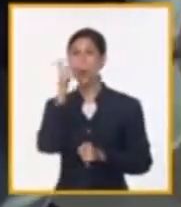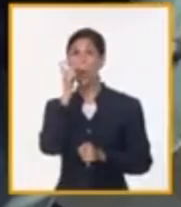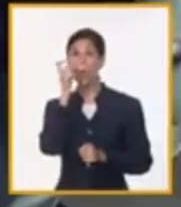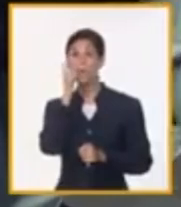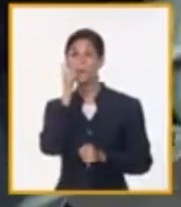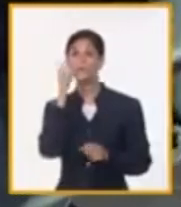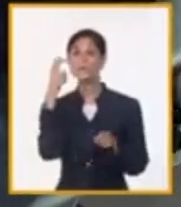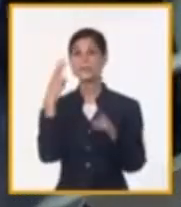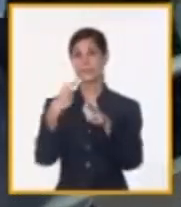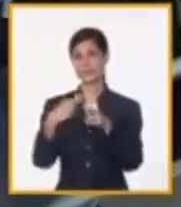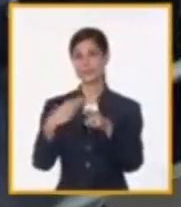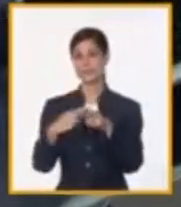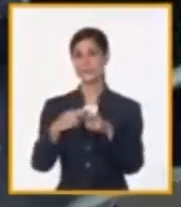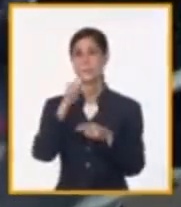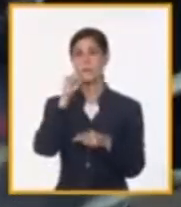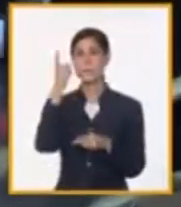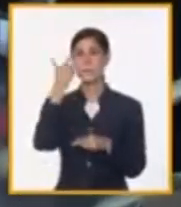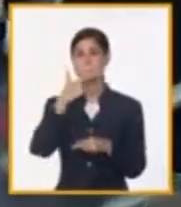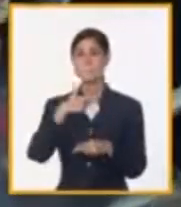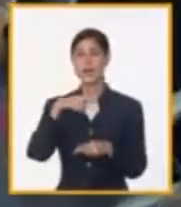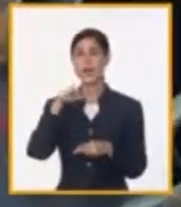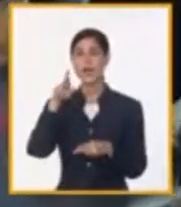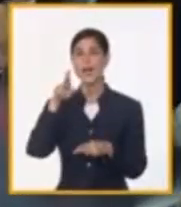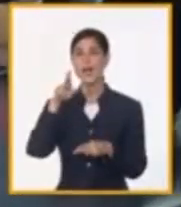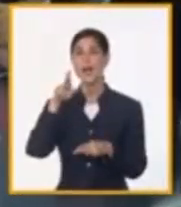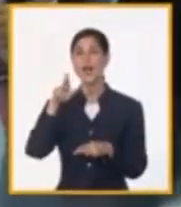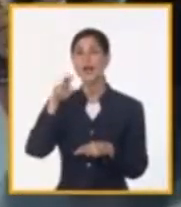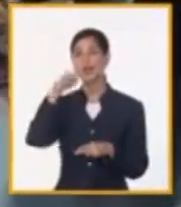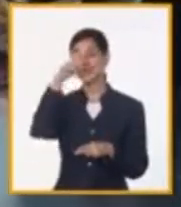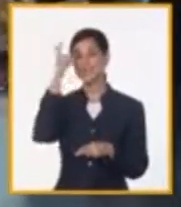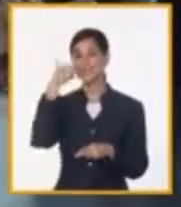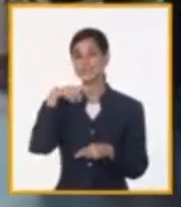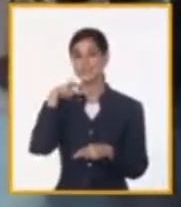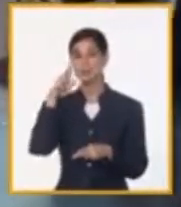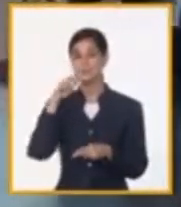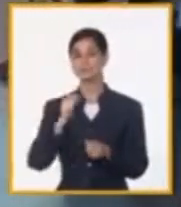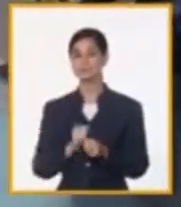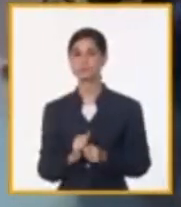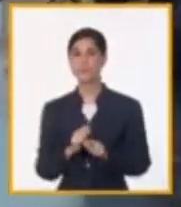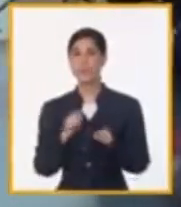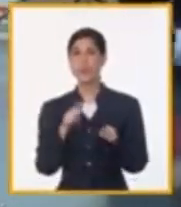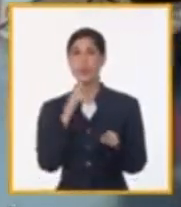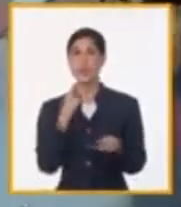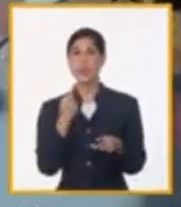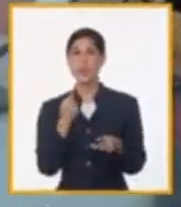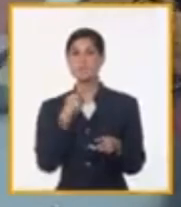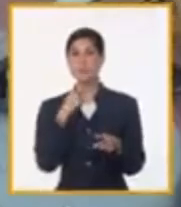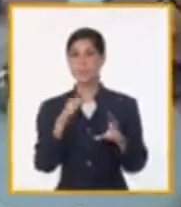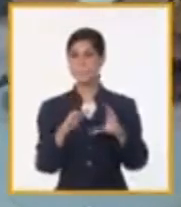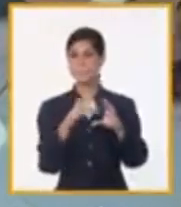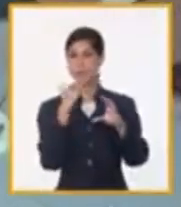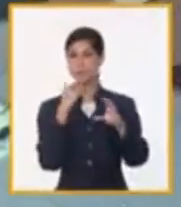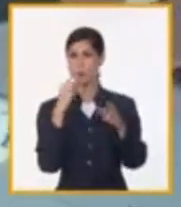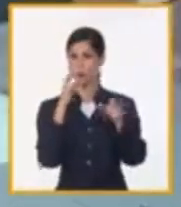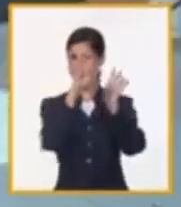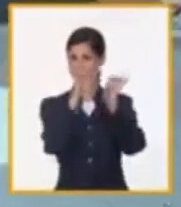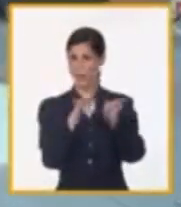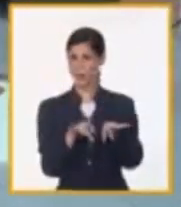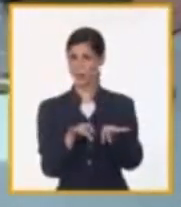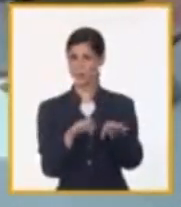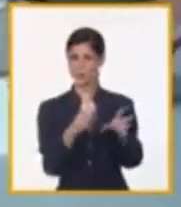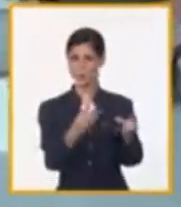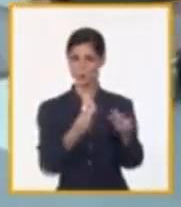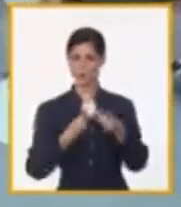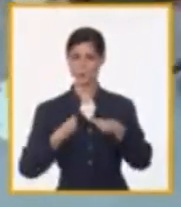sherif y a él le había explotado una carta explosiva una carta bomba en las manos